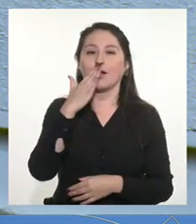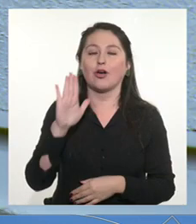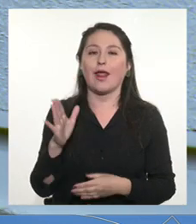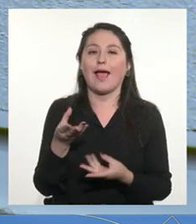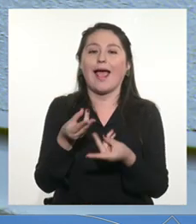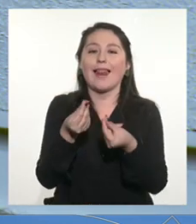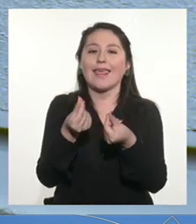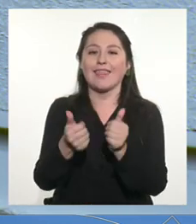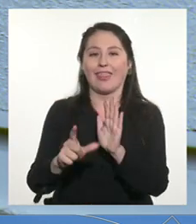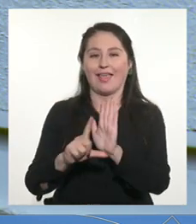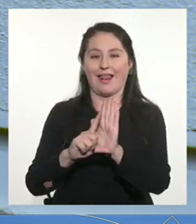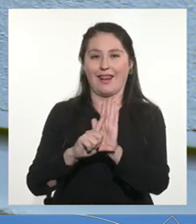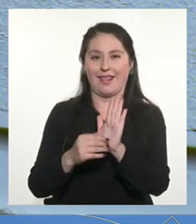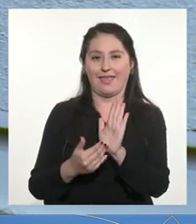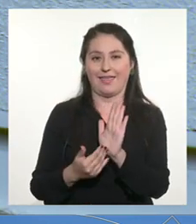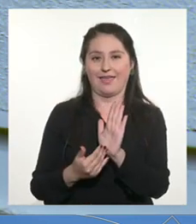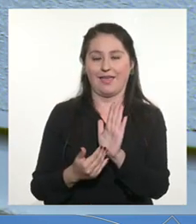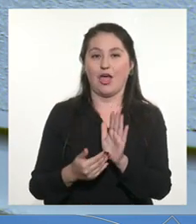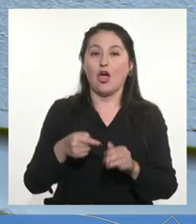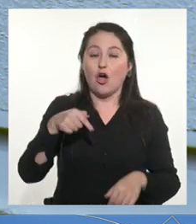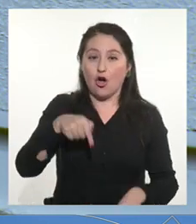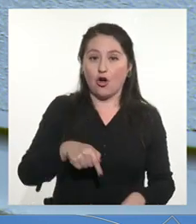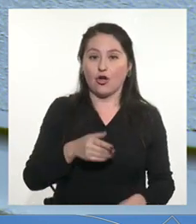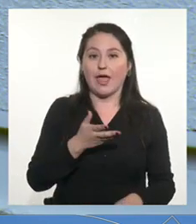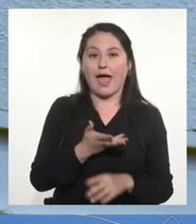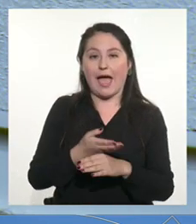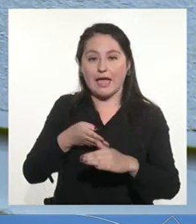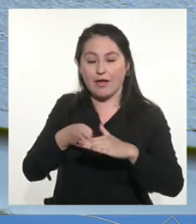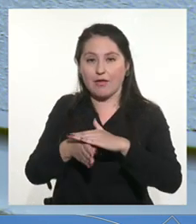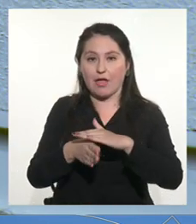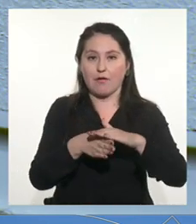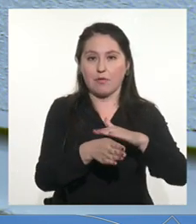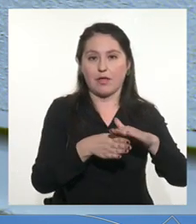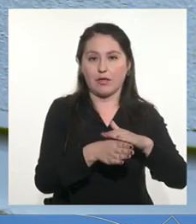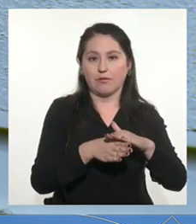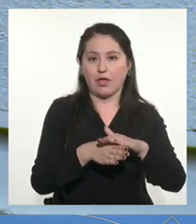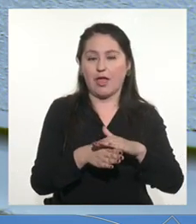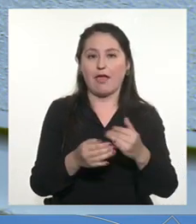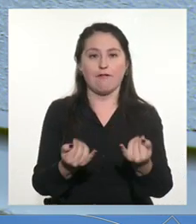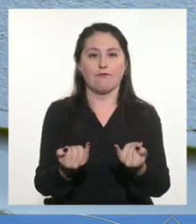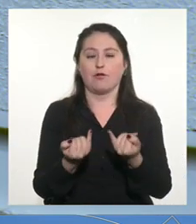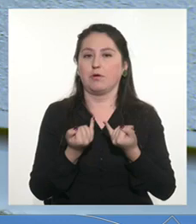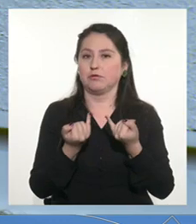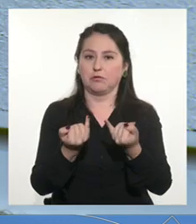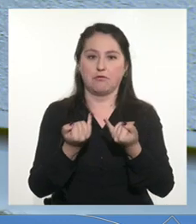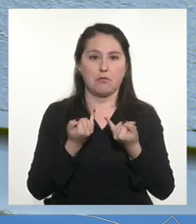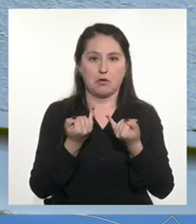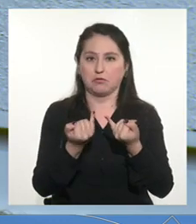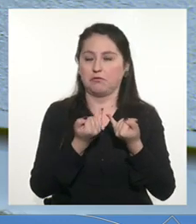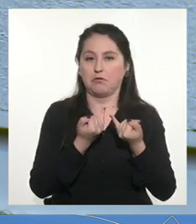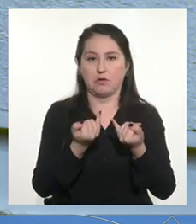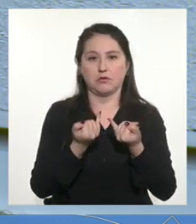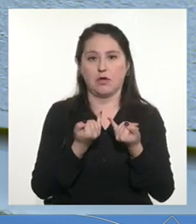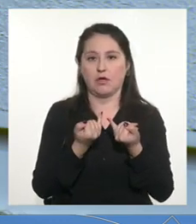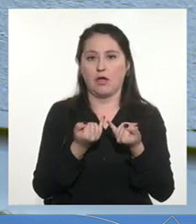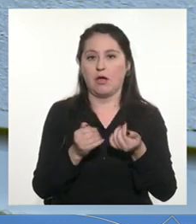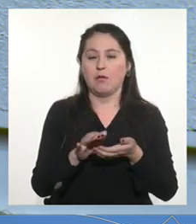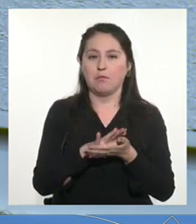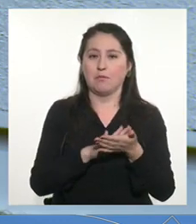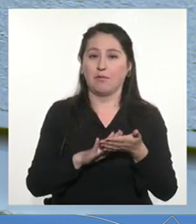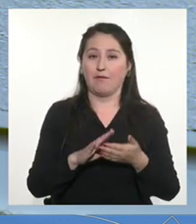leyes hoy tenemos acceso ilimitado e infinito a información hablamos de la big data